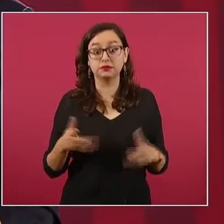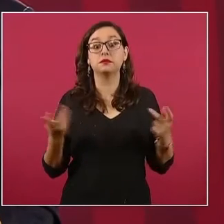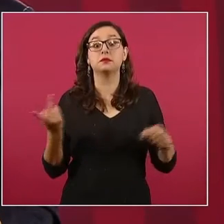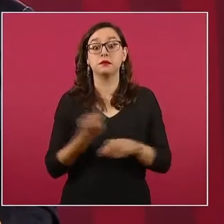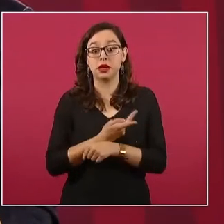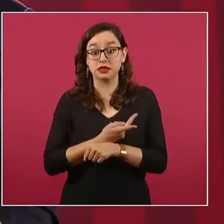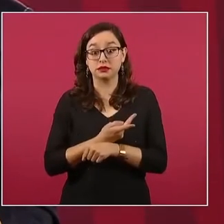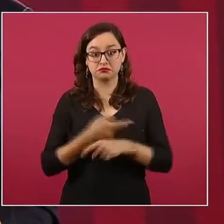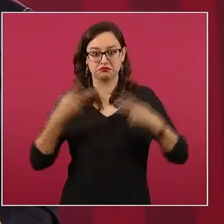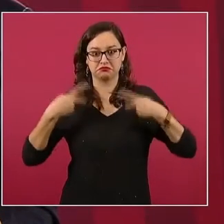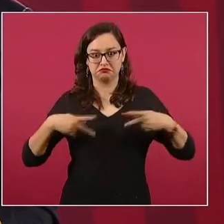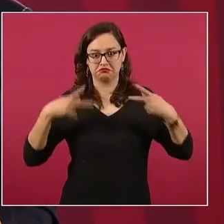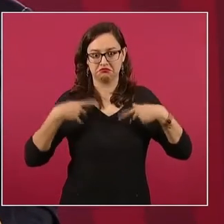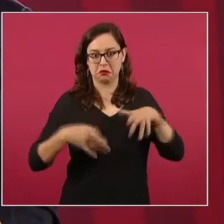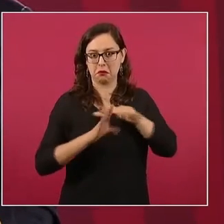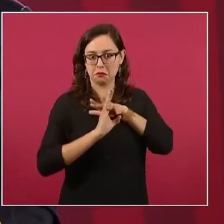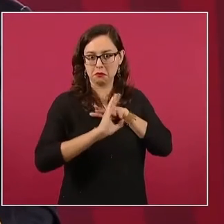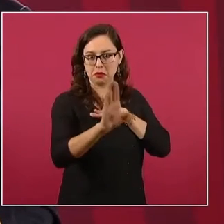o